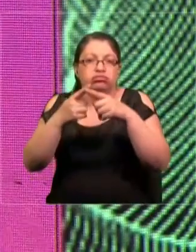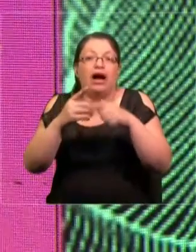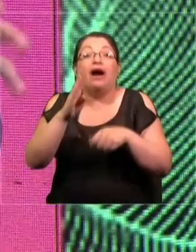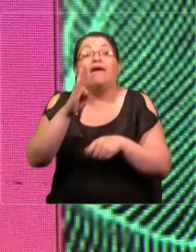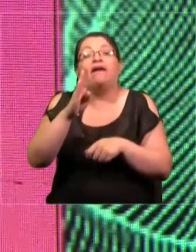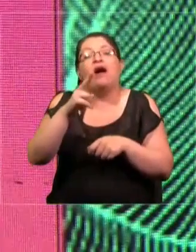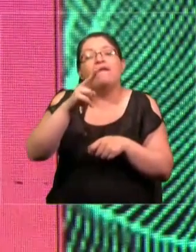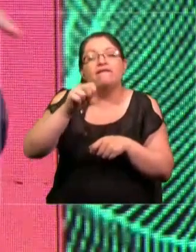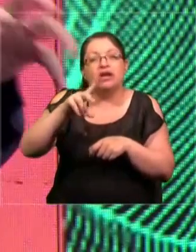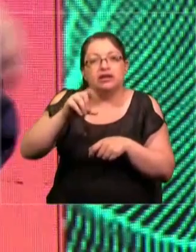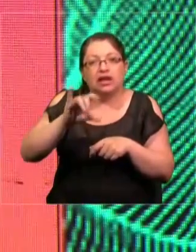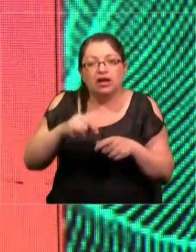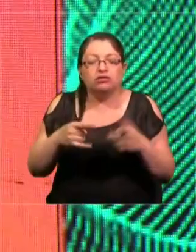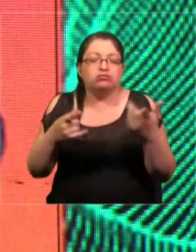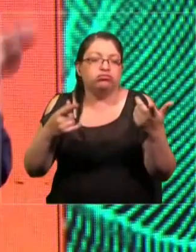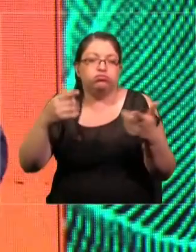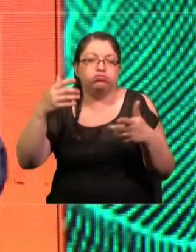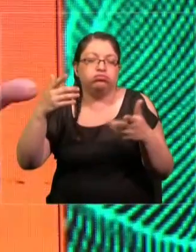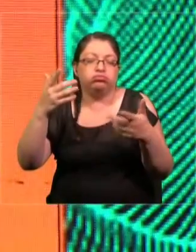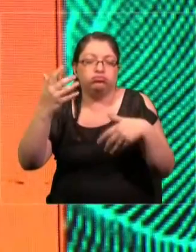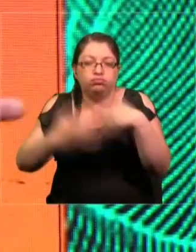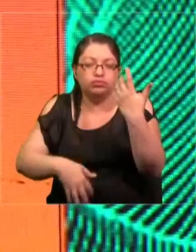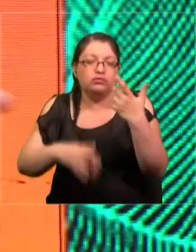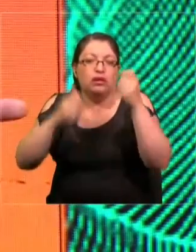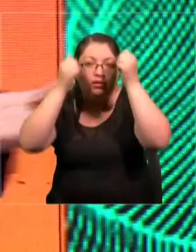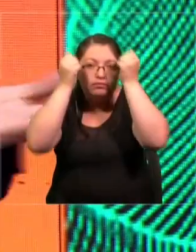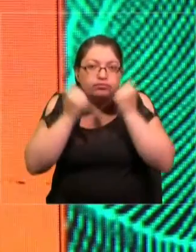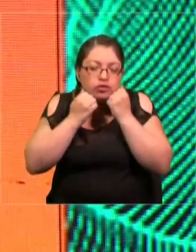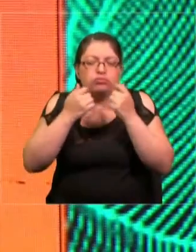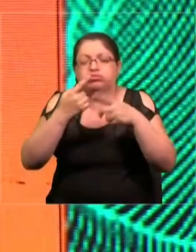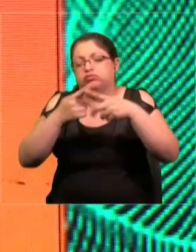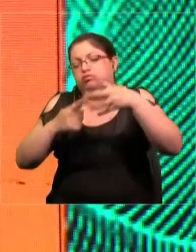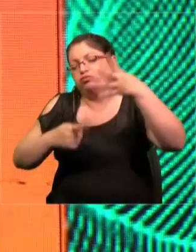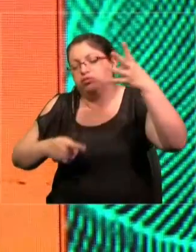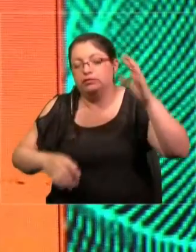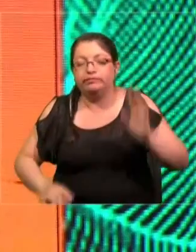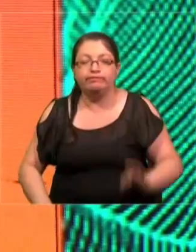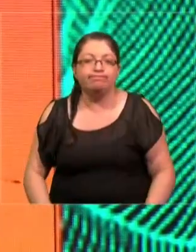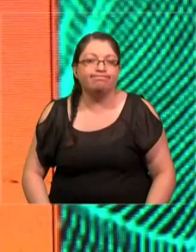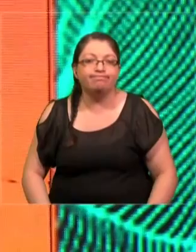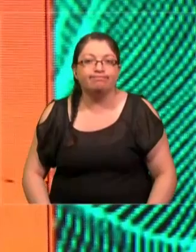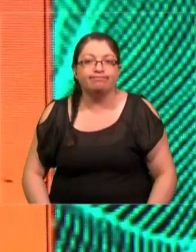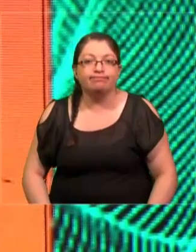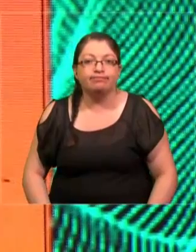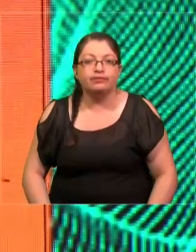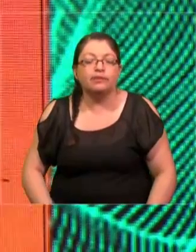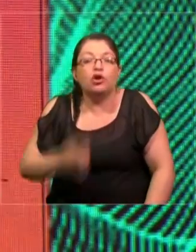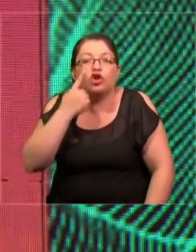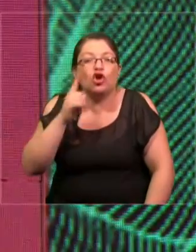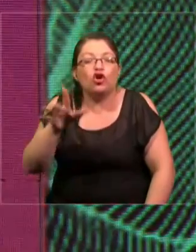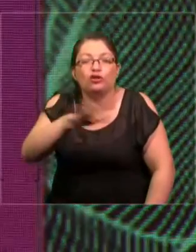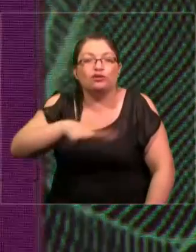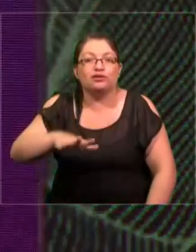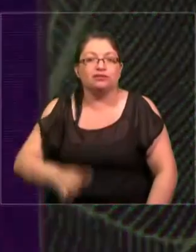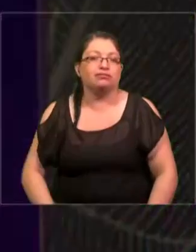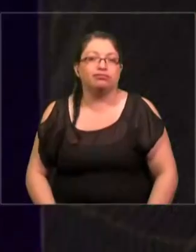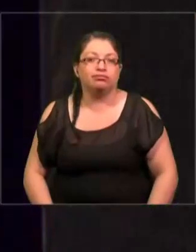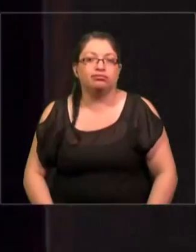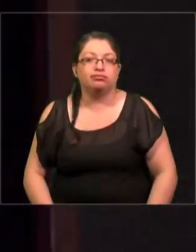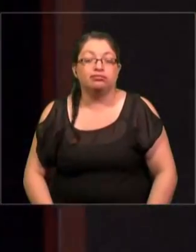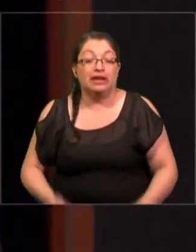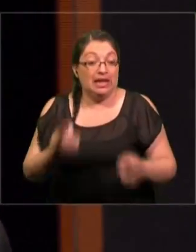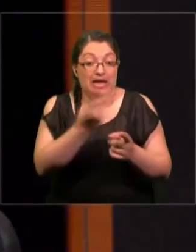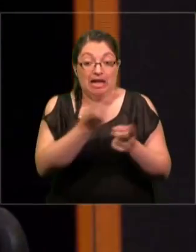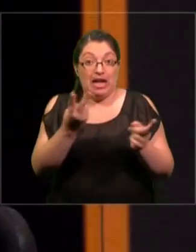Vándalos, antisociales, subversivos, encapuchados, cualquier nombre. No se conoce. Y